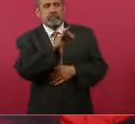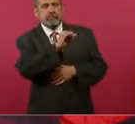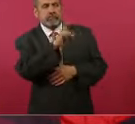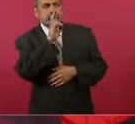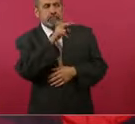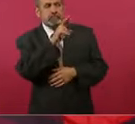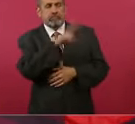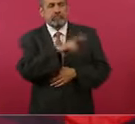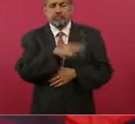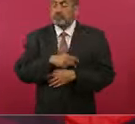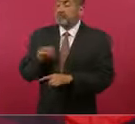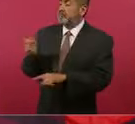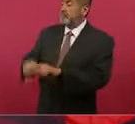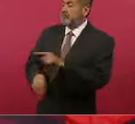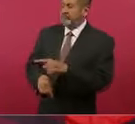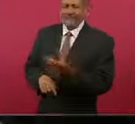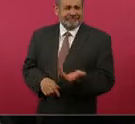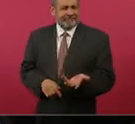ellos